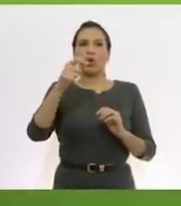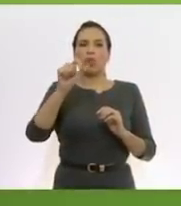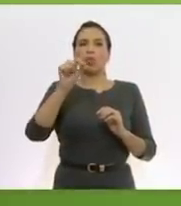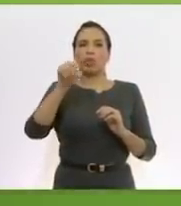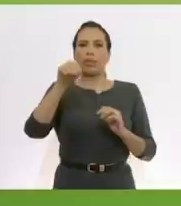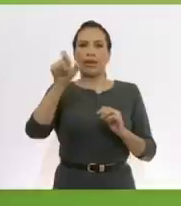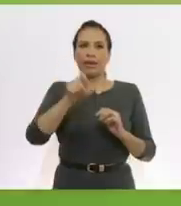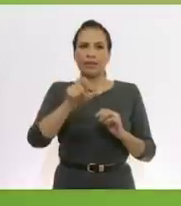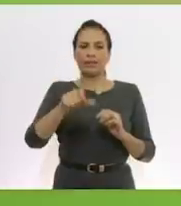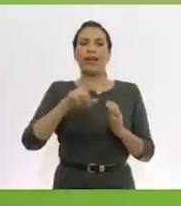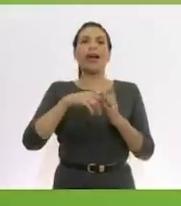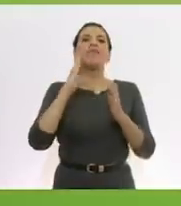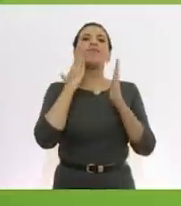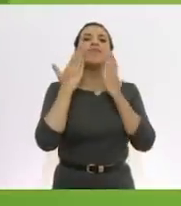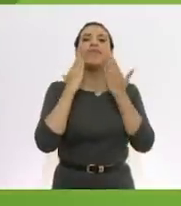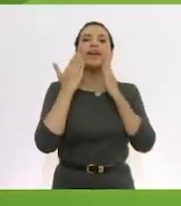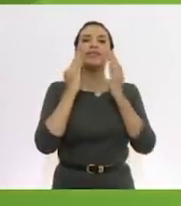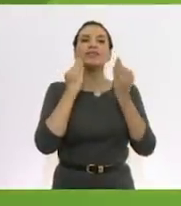buzon.escolar@nube.sep.gob.mx, en Facebook